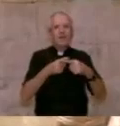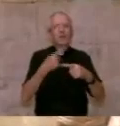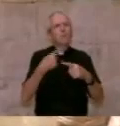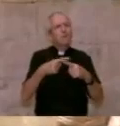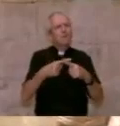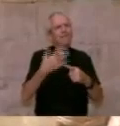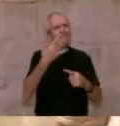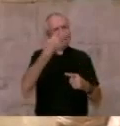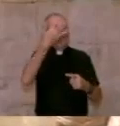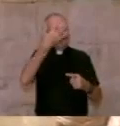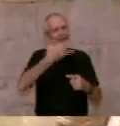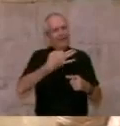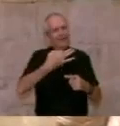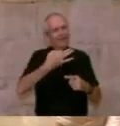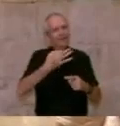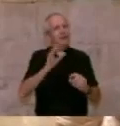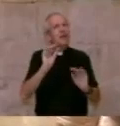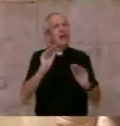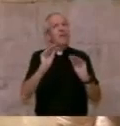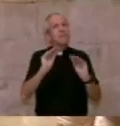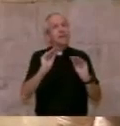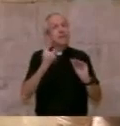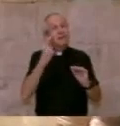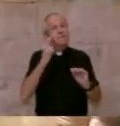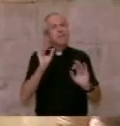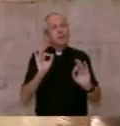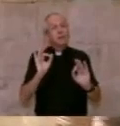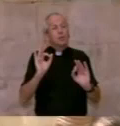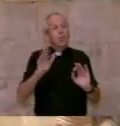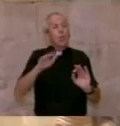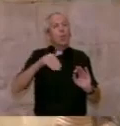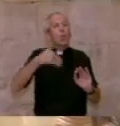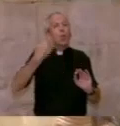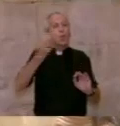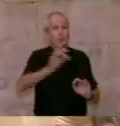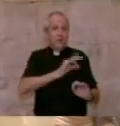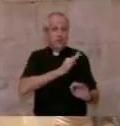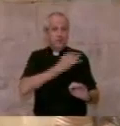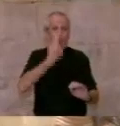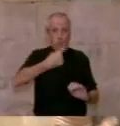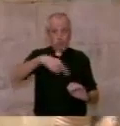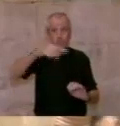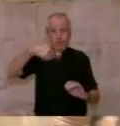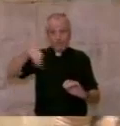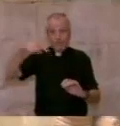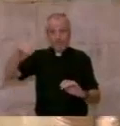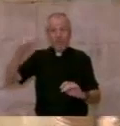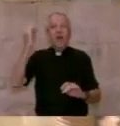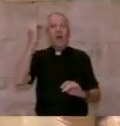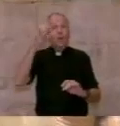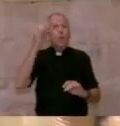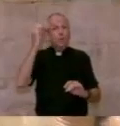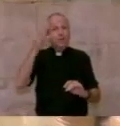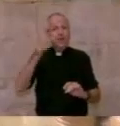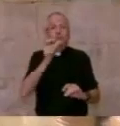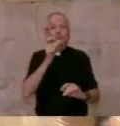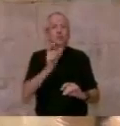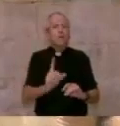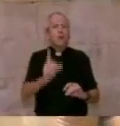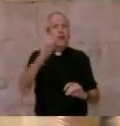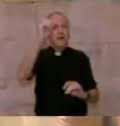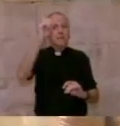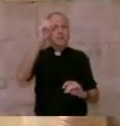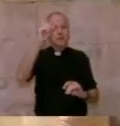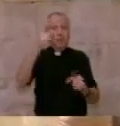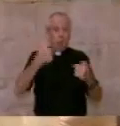creo que nos advierte del peligro según el cual, cuando el Señor nos envía a comunicar su palabra,